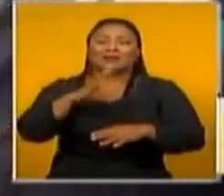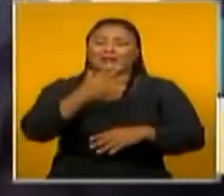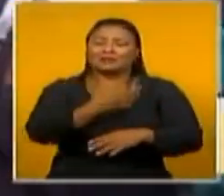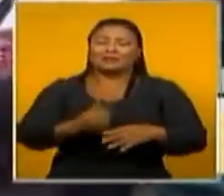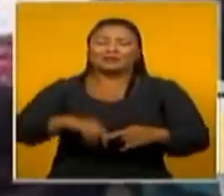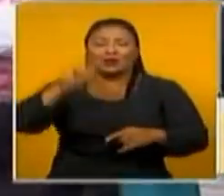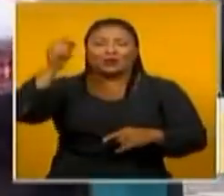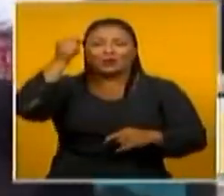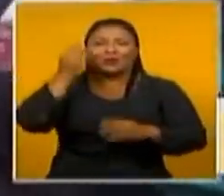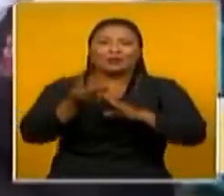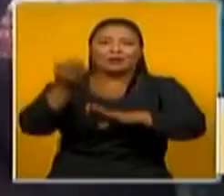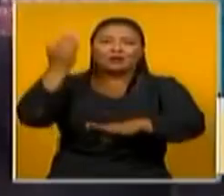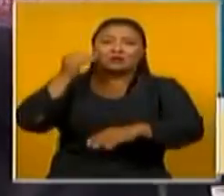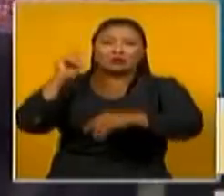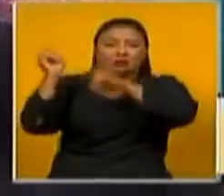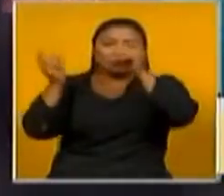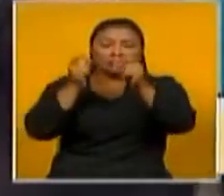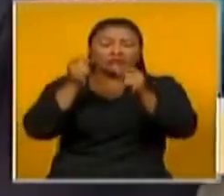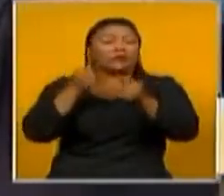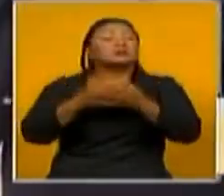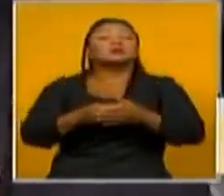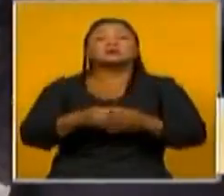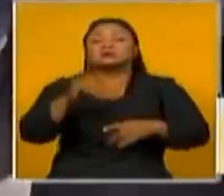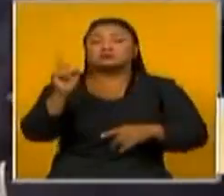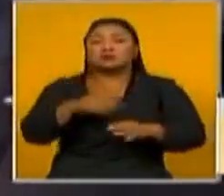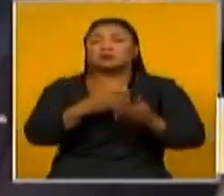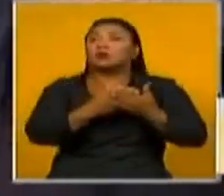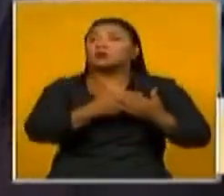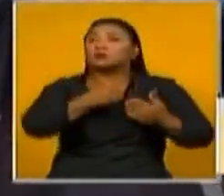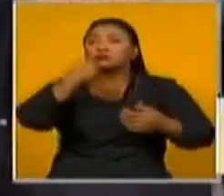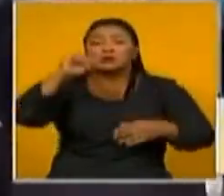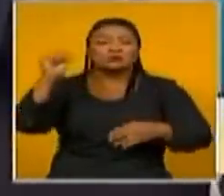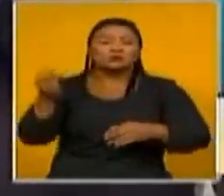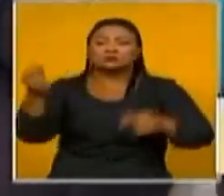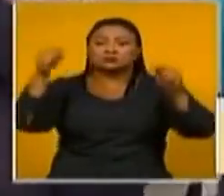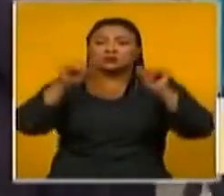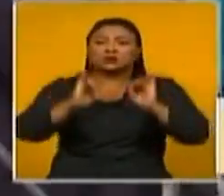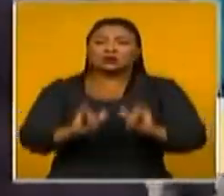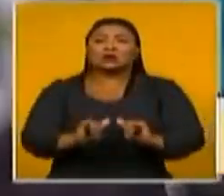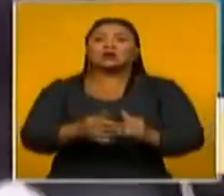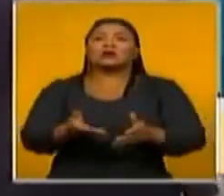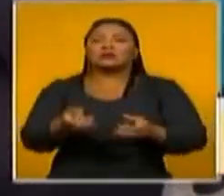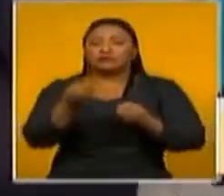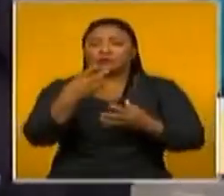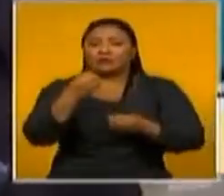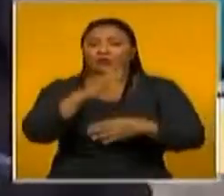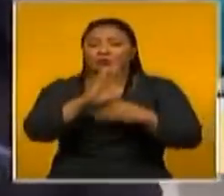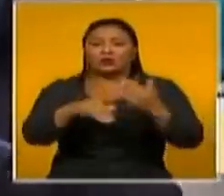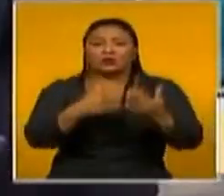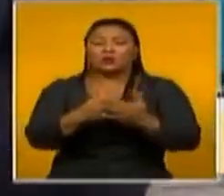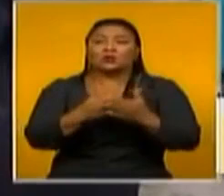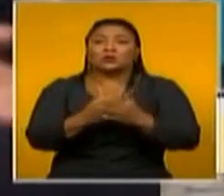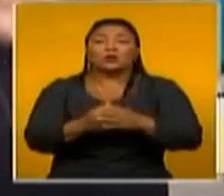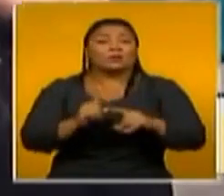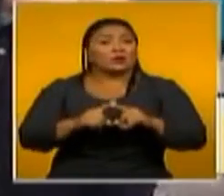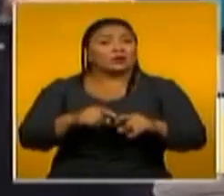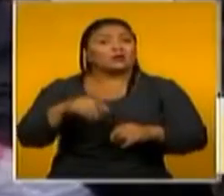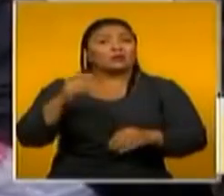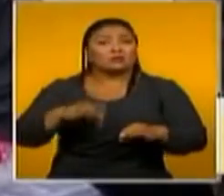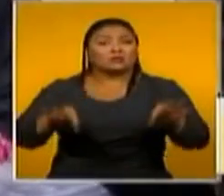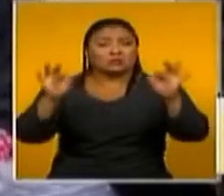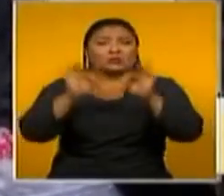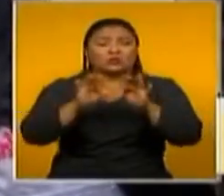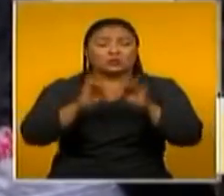Además, solicitaron a la Fiscalía que impida la salida del ex mandatario del país. Pérez Guartambel dijo que es necesario que la